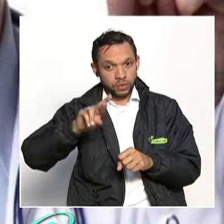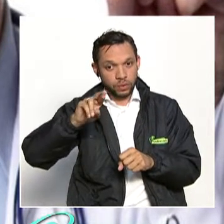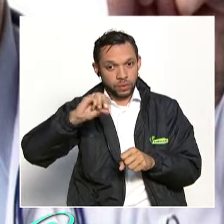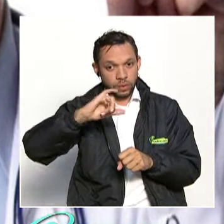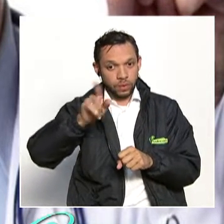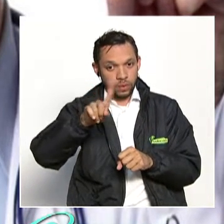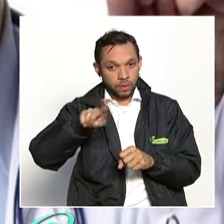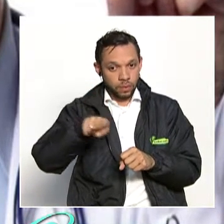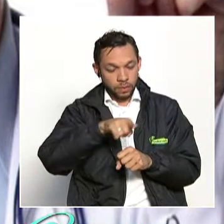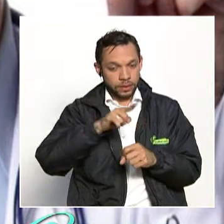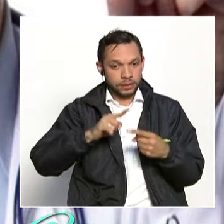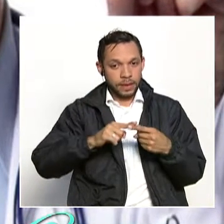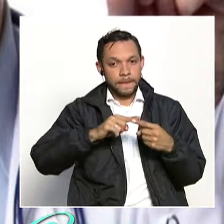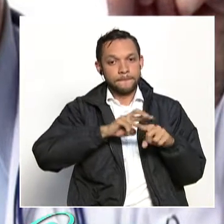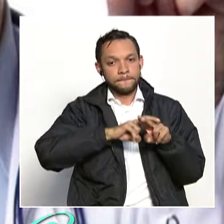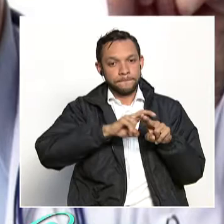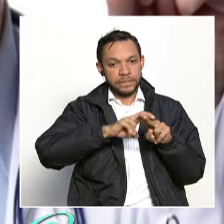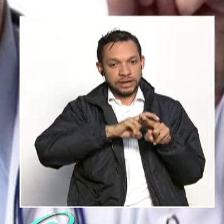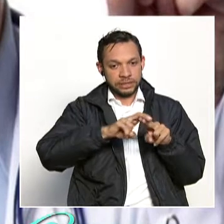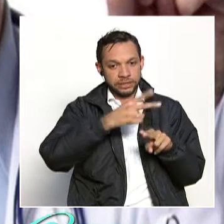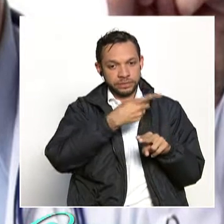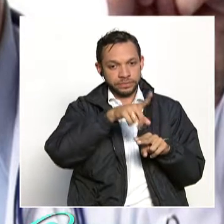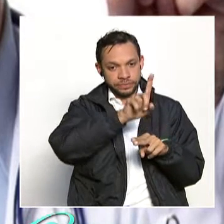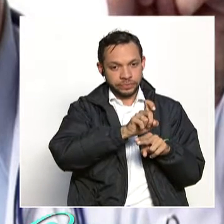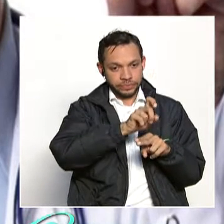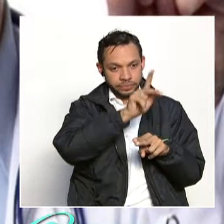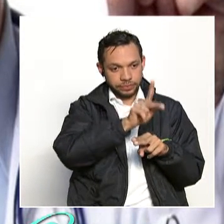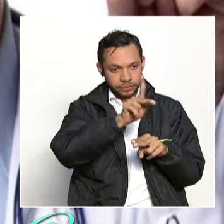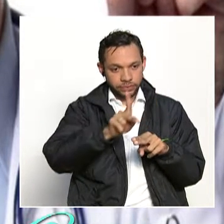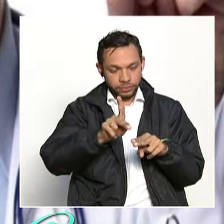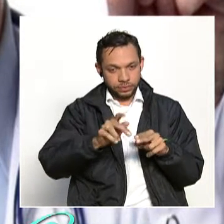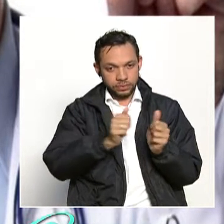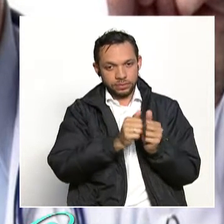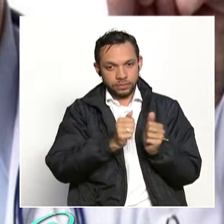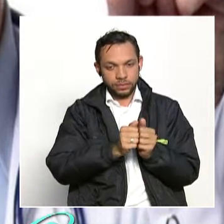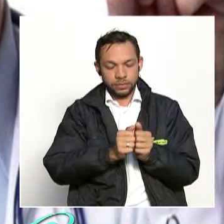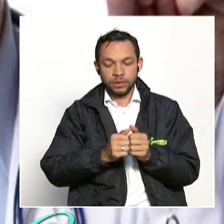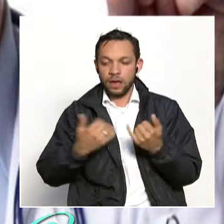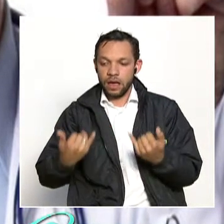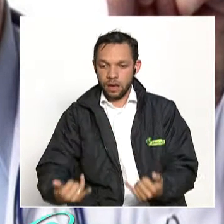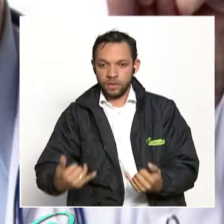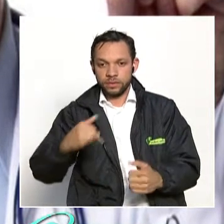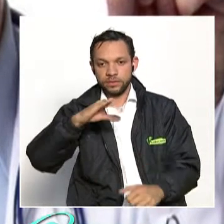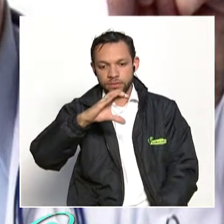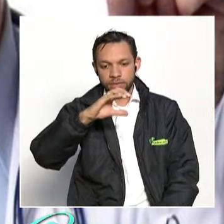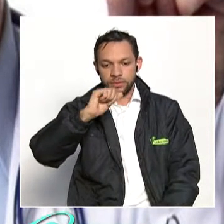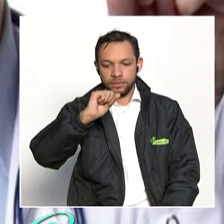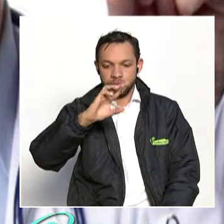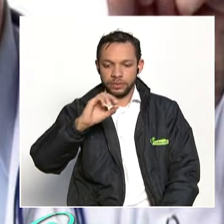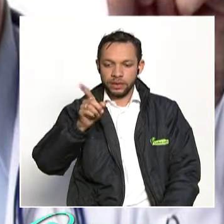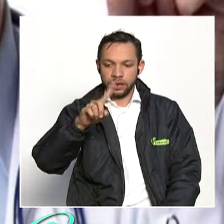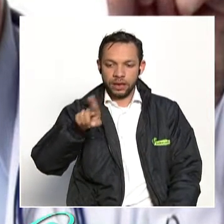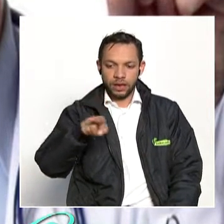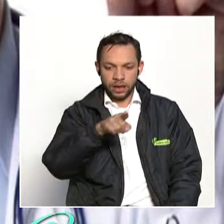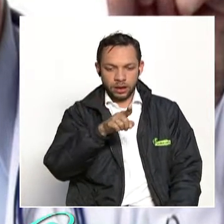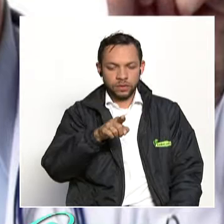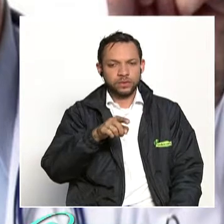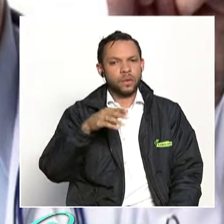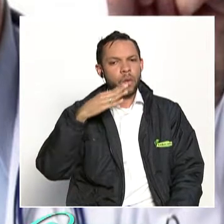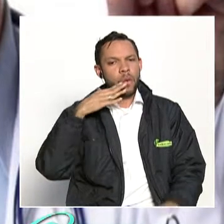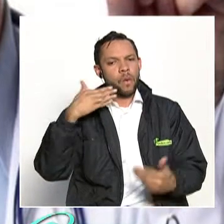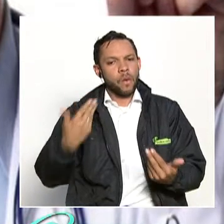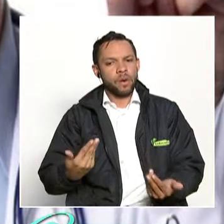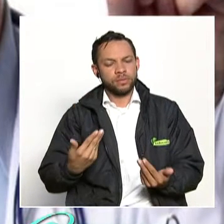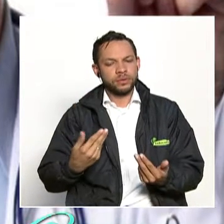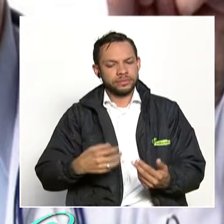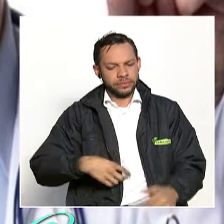en Manizales un grupo de 16 médicos con el doctor Carlos González. Y es todo ese proceso de investigación de la